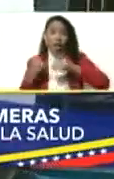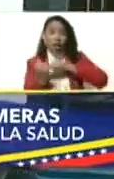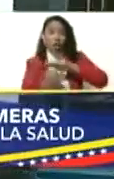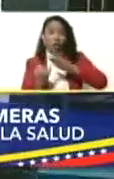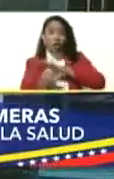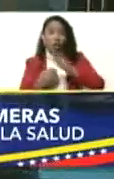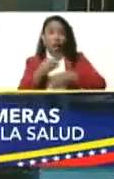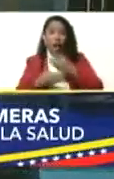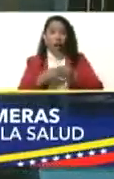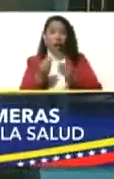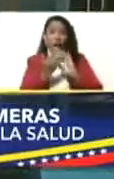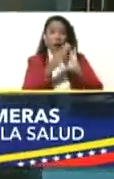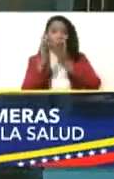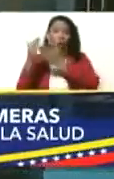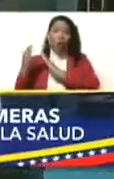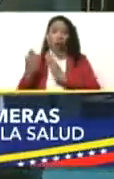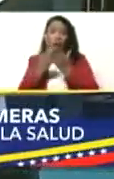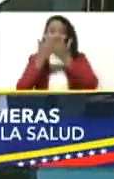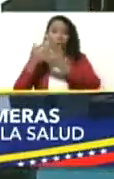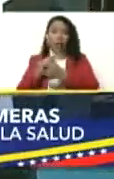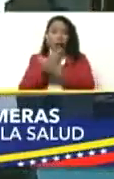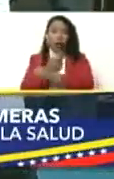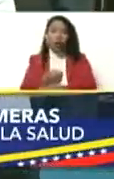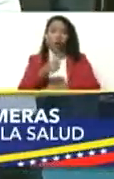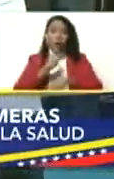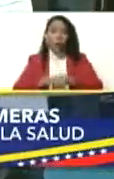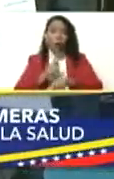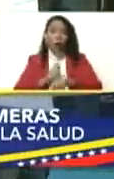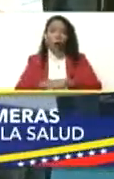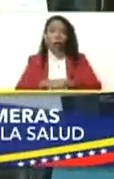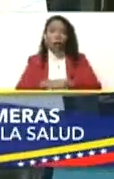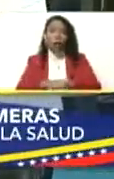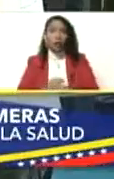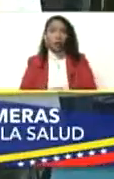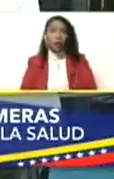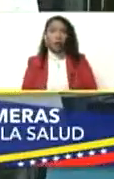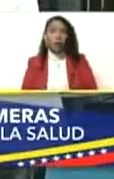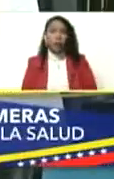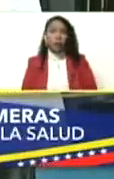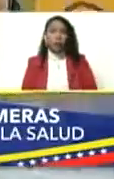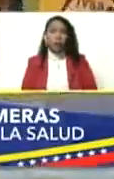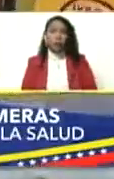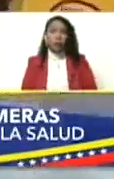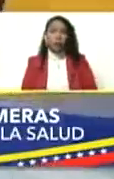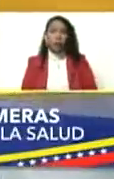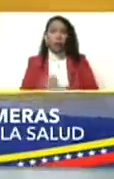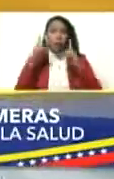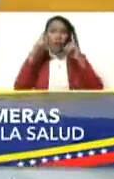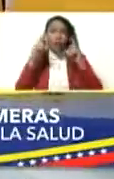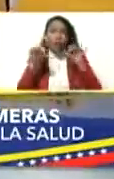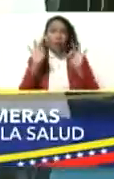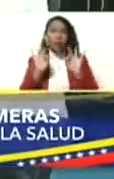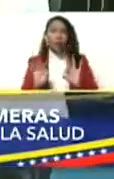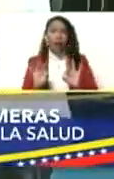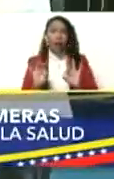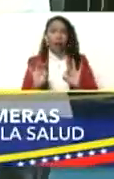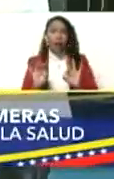y la comunidad académica, la graduación de médicos especialistas y enfermeras especialistas en sus distintas